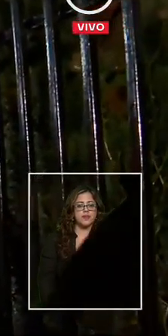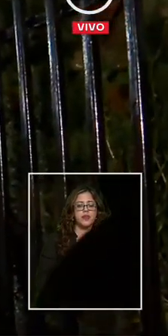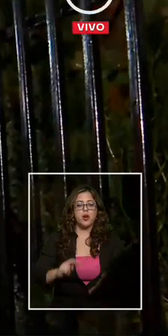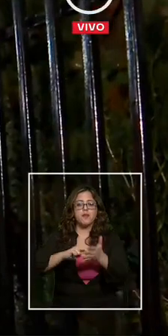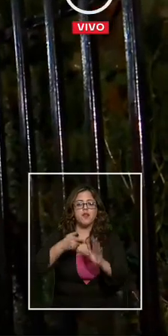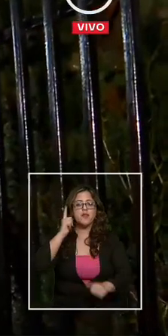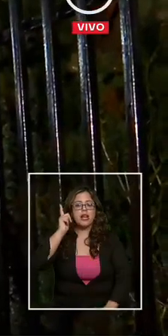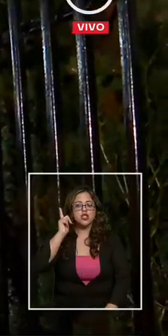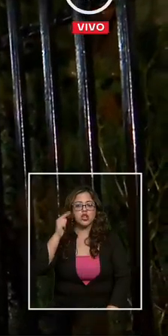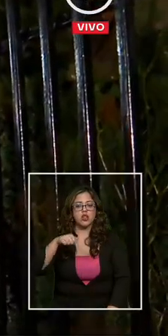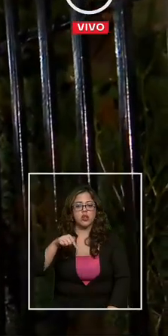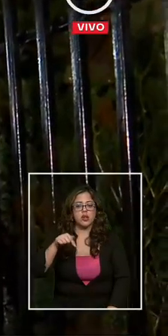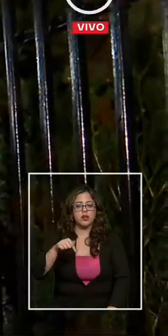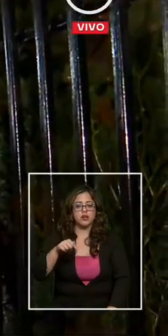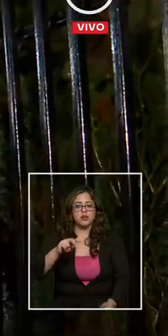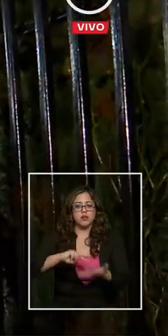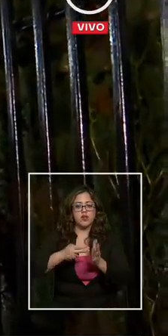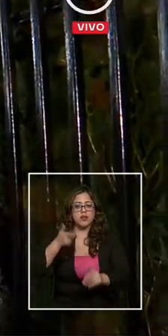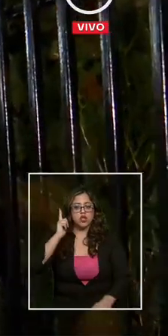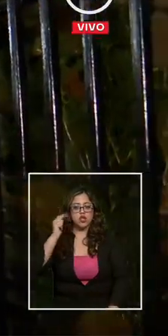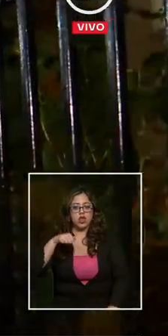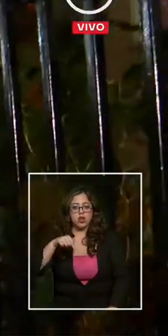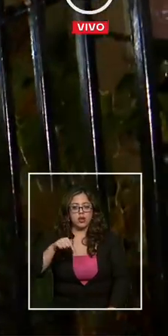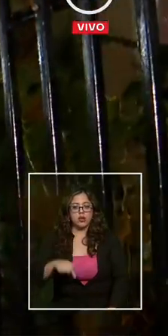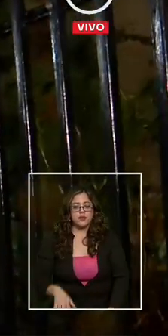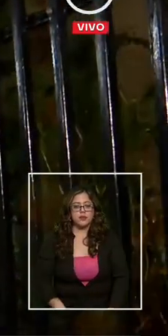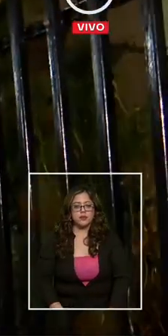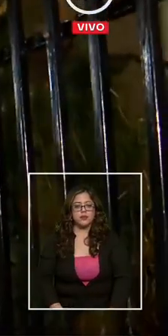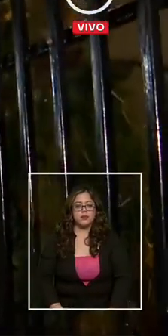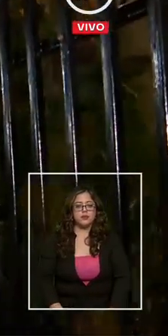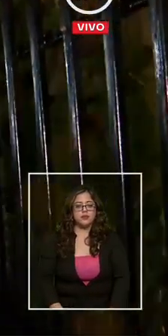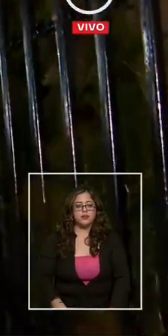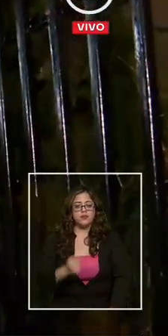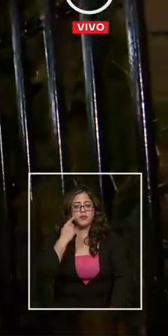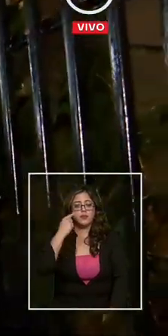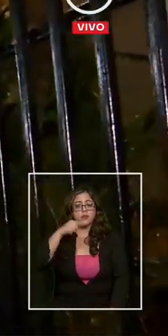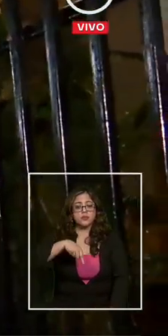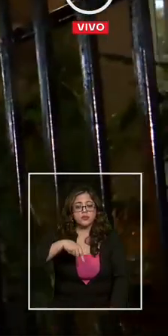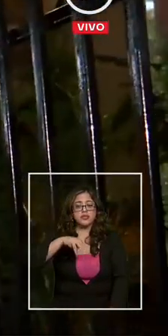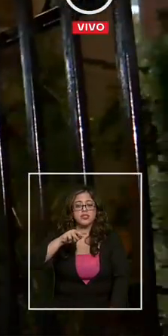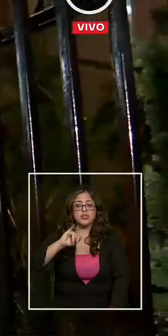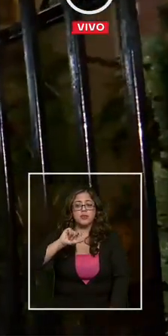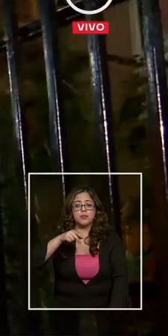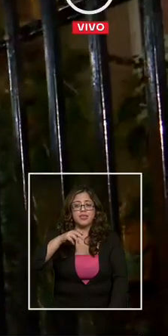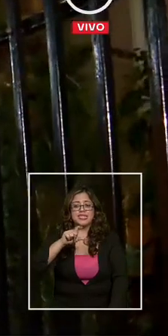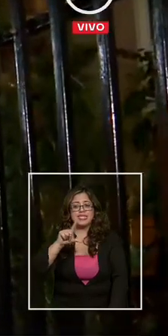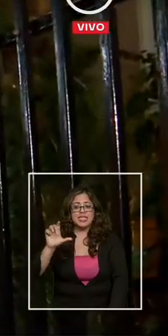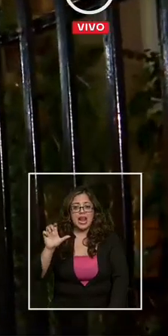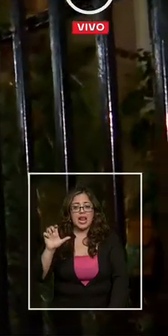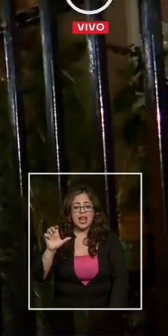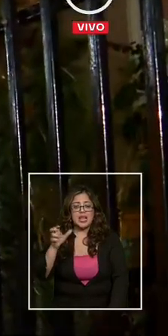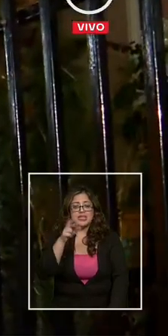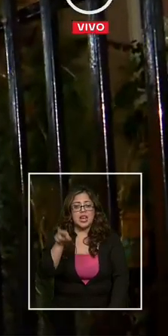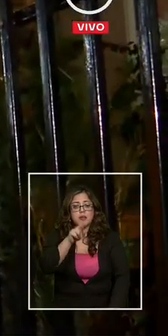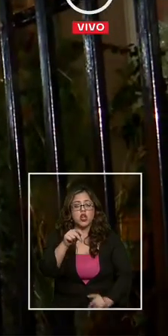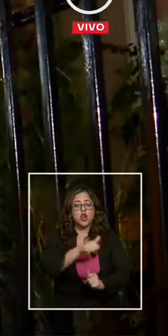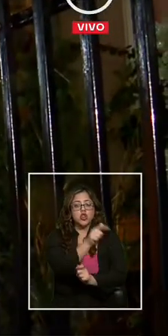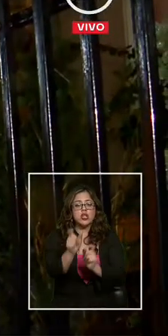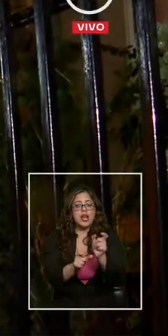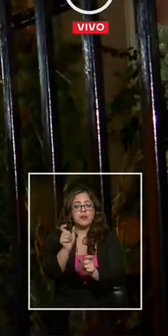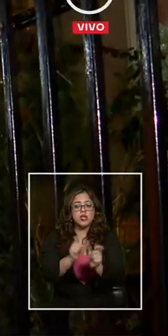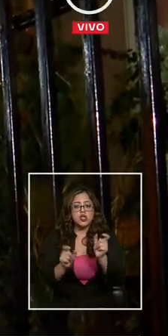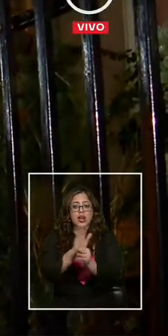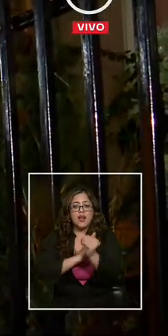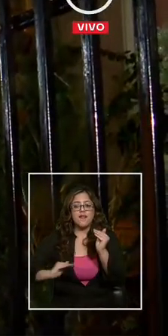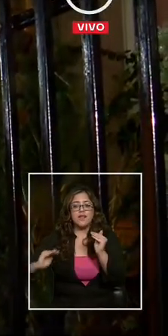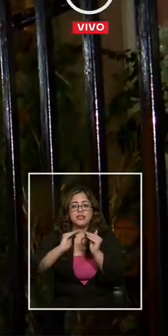Hace una diferencia entre la experiencia y la vivencia. Exacto, sí. Está Michelle aquí, Michelle Derev, aquí con nosotros. Esta misma se ha repetido en todos los vecinos que ha entrevistado